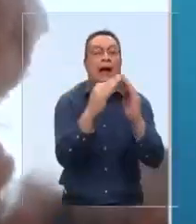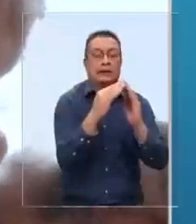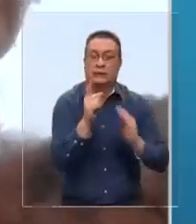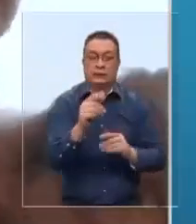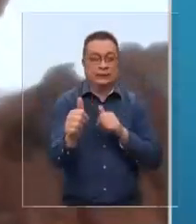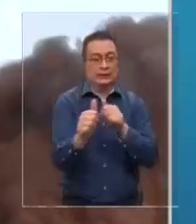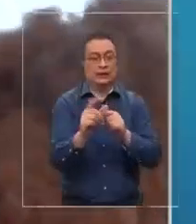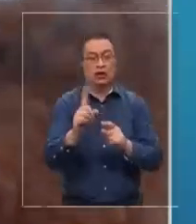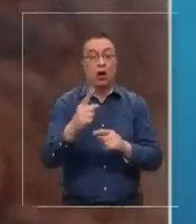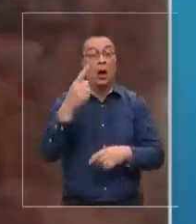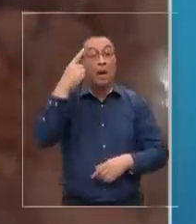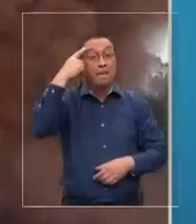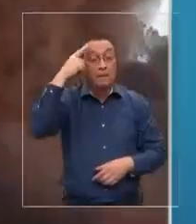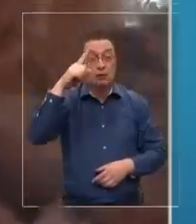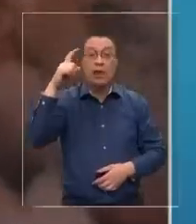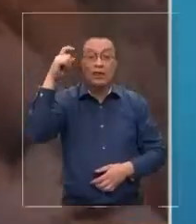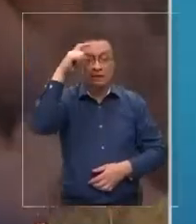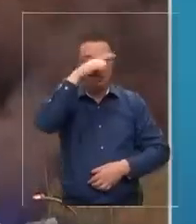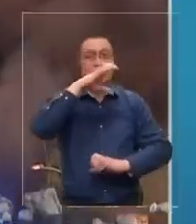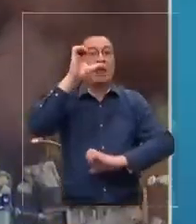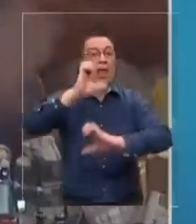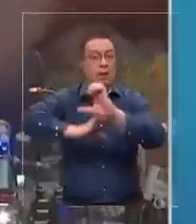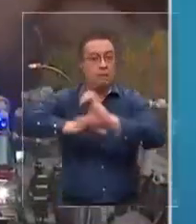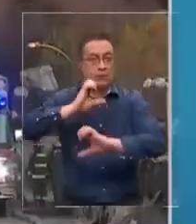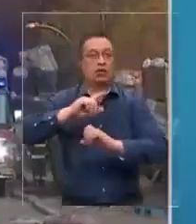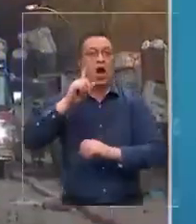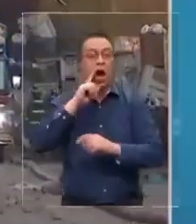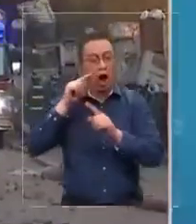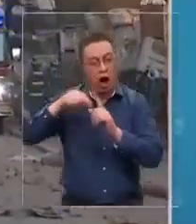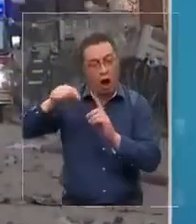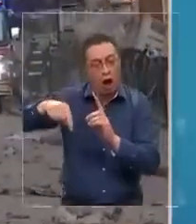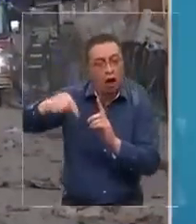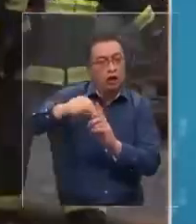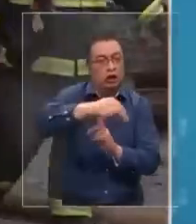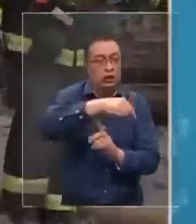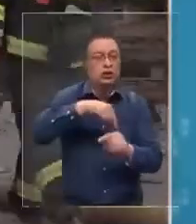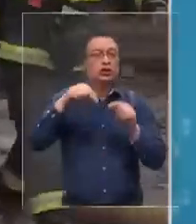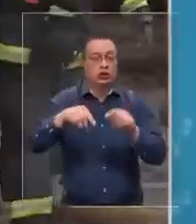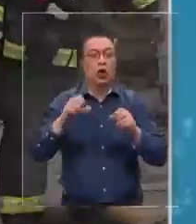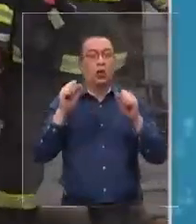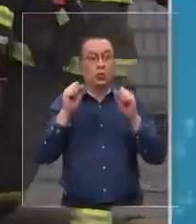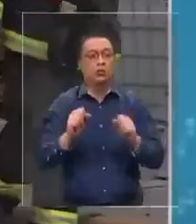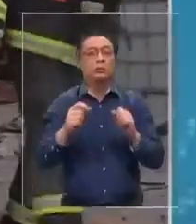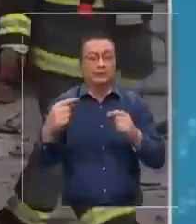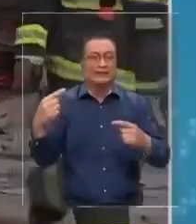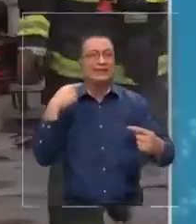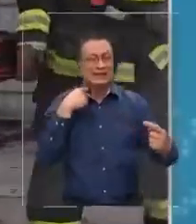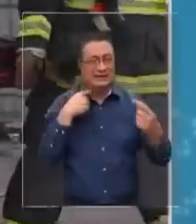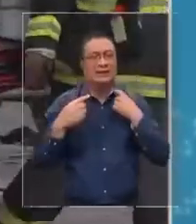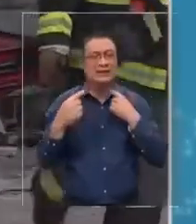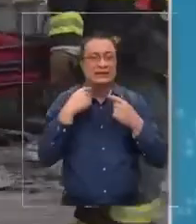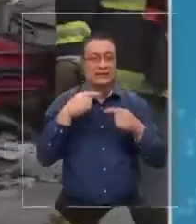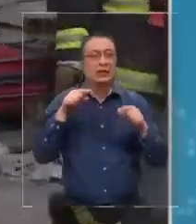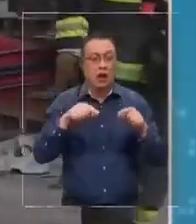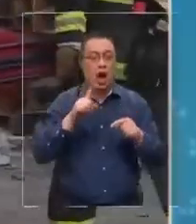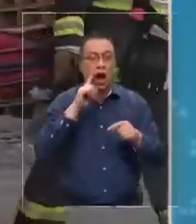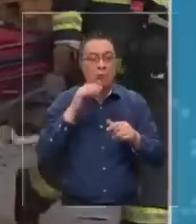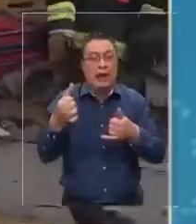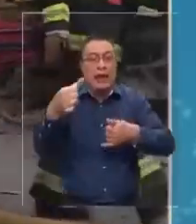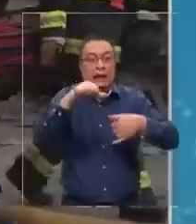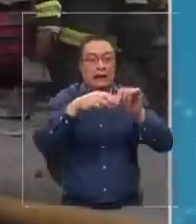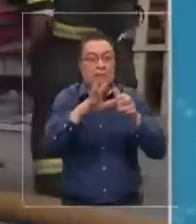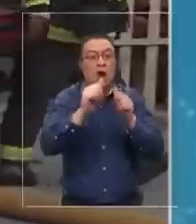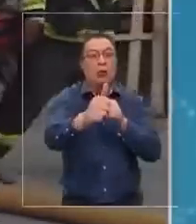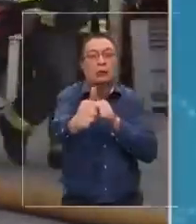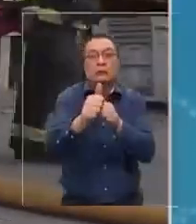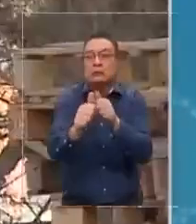Lo complejo es que es un barrio industrial y pudiera haber otras empresas que eventualmente fueran afectadas y que también tuvieran algún producto químico. No sé qué tan